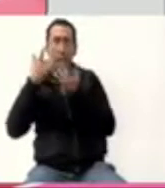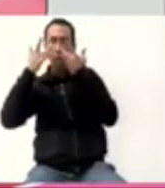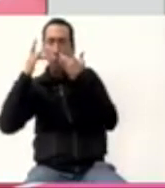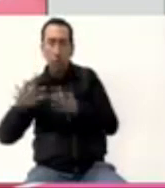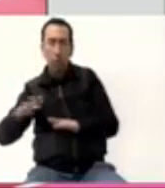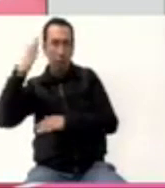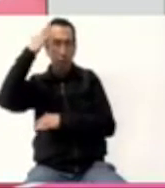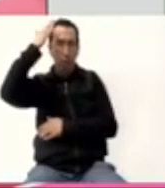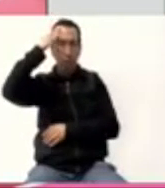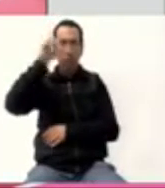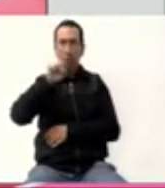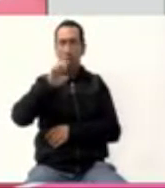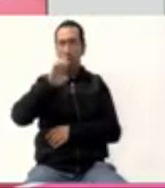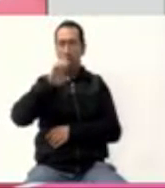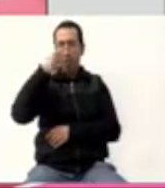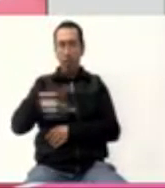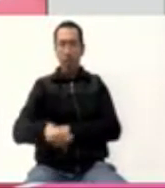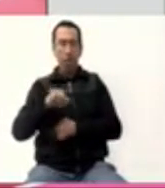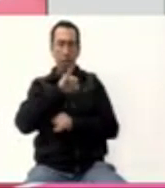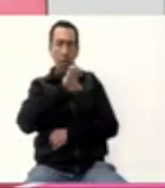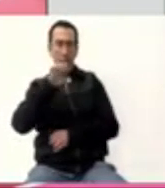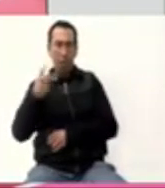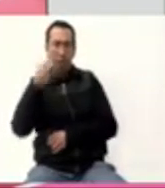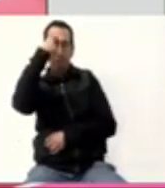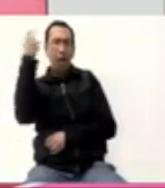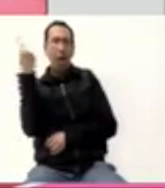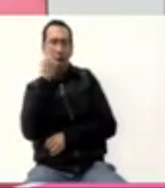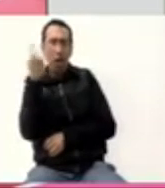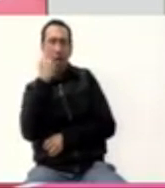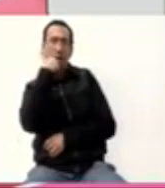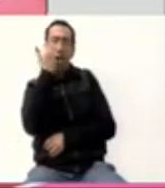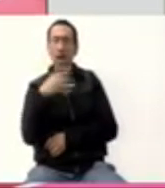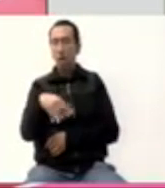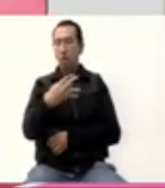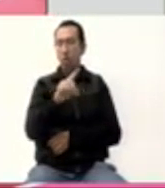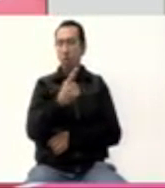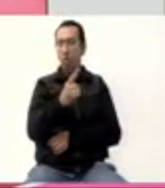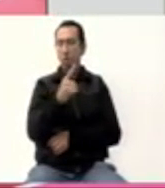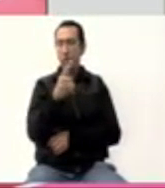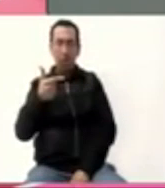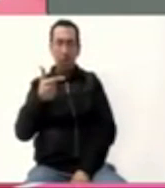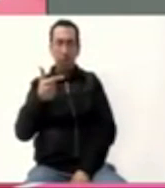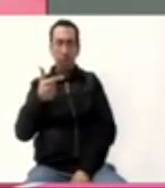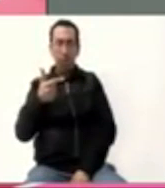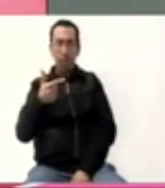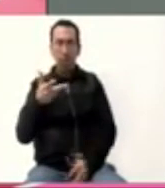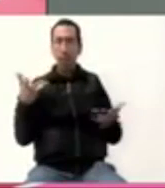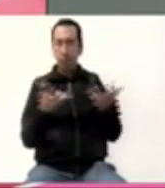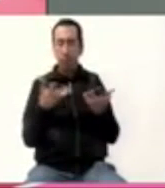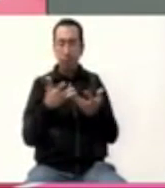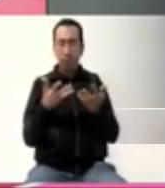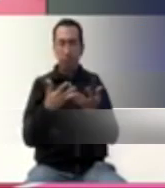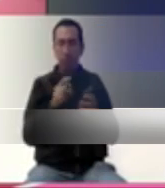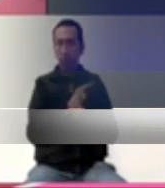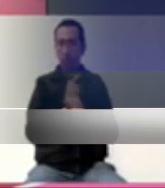renuncia como titular de la Secretaría Ejecutiva de este instituto, con efectos a partir del 14 de diciembre de 2020. Se realizó la designación